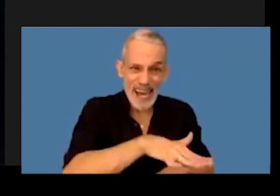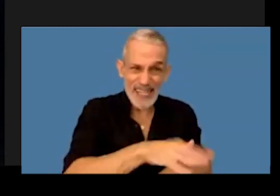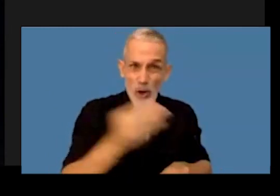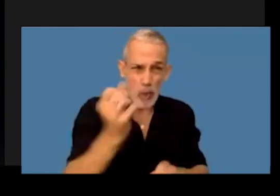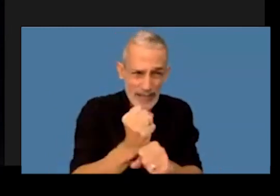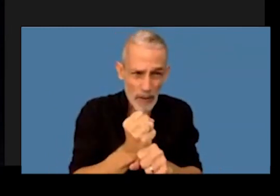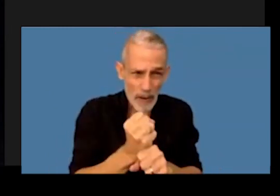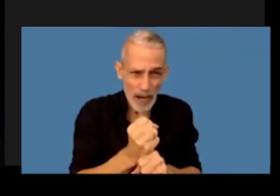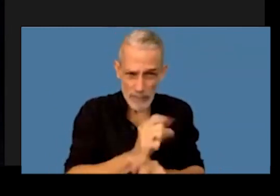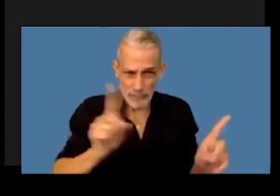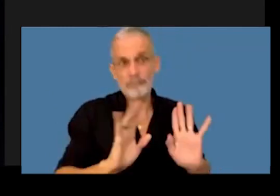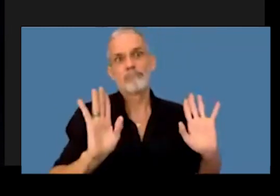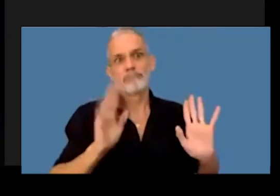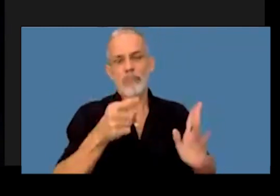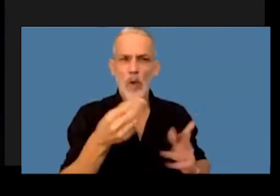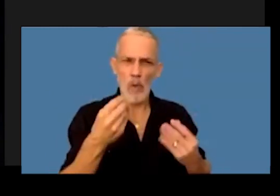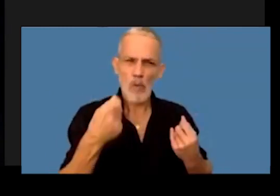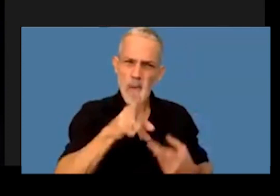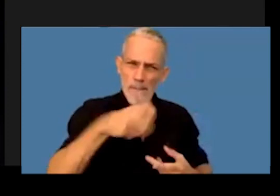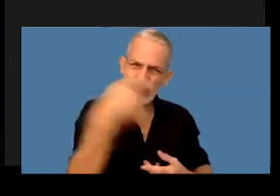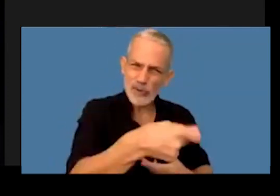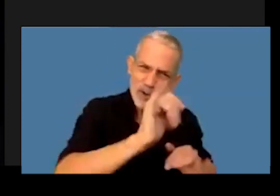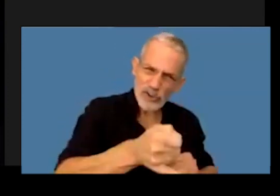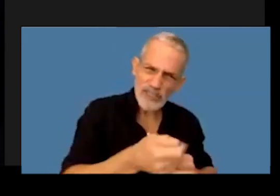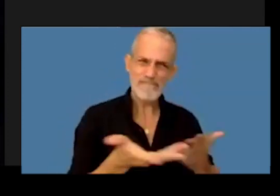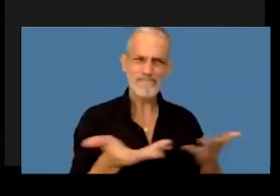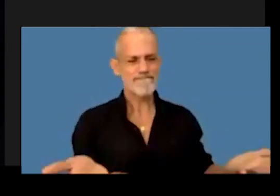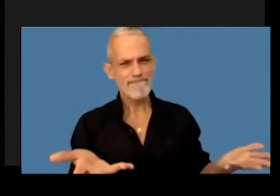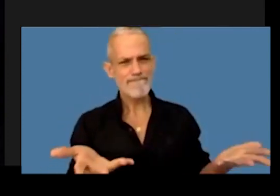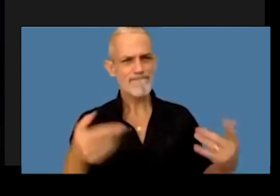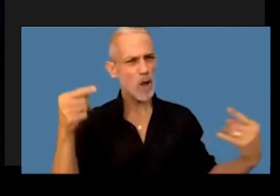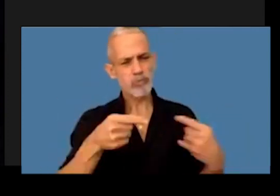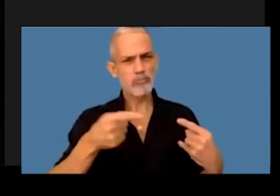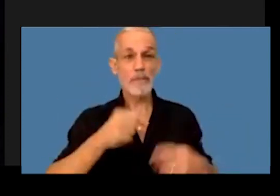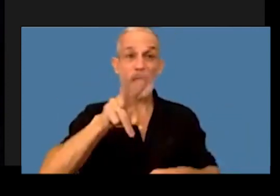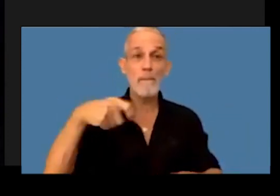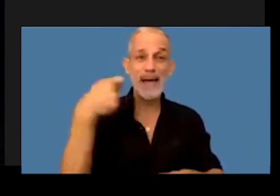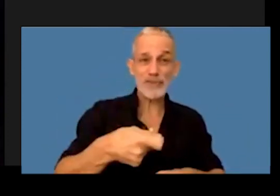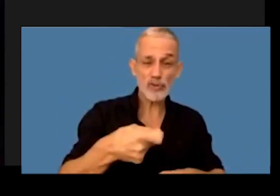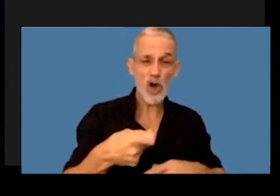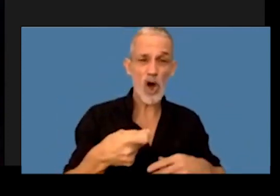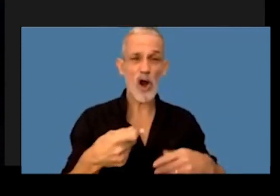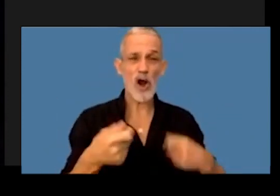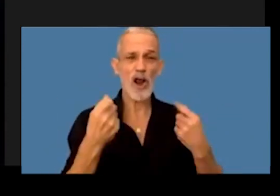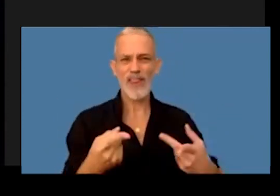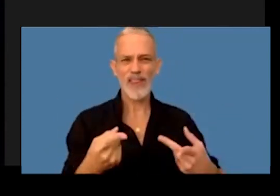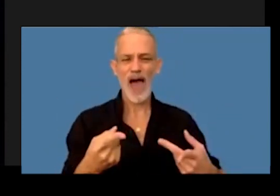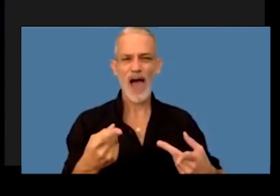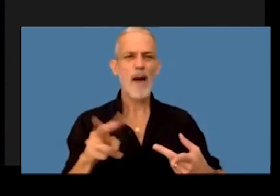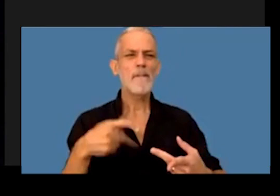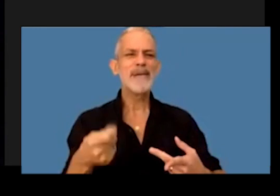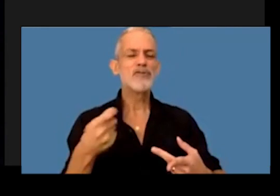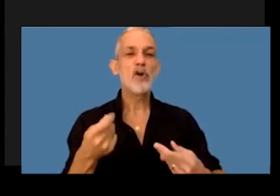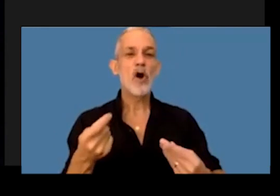trabajar y puede recibir una pensión. Y muchas veces la pensión también es el